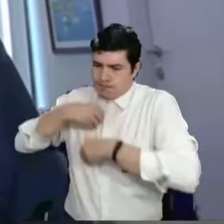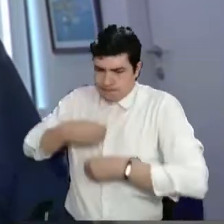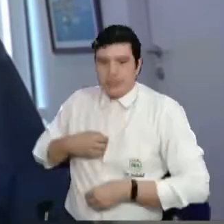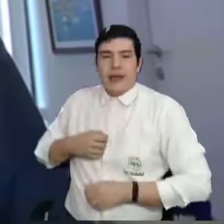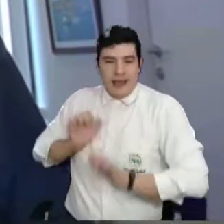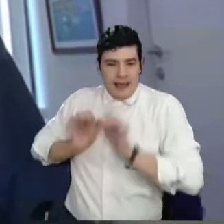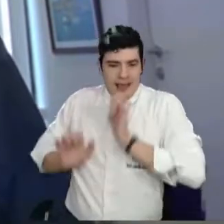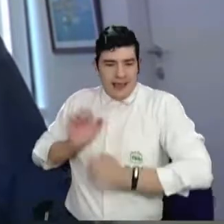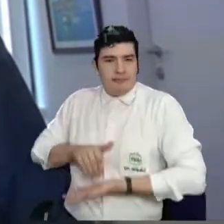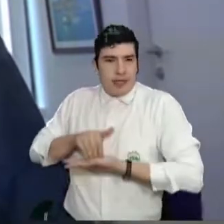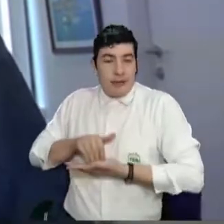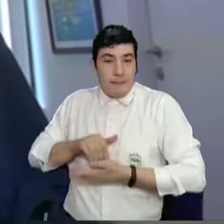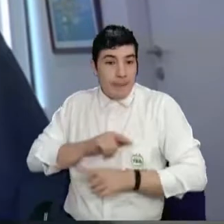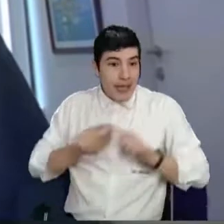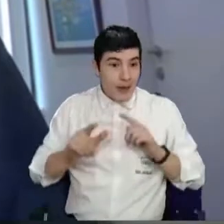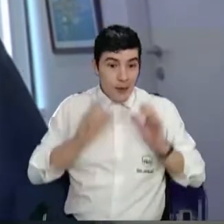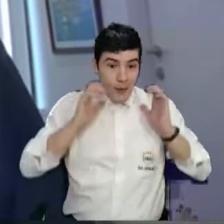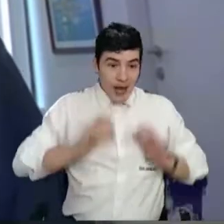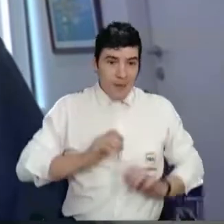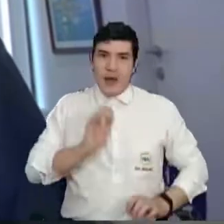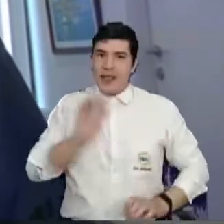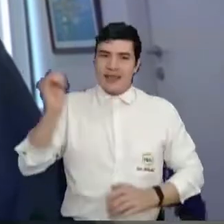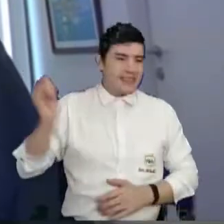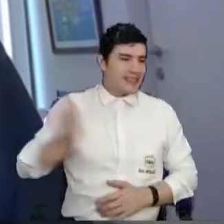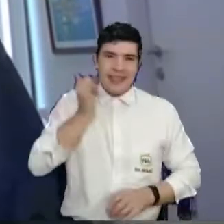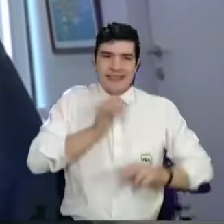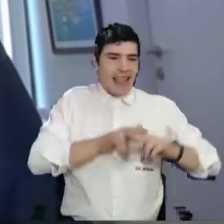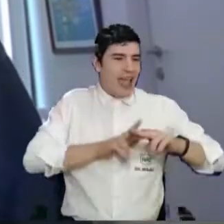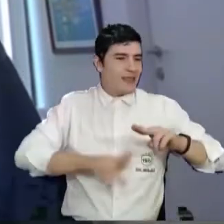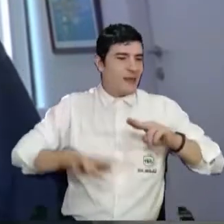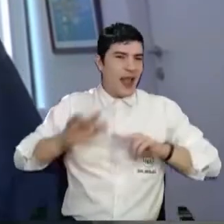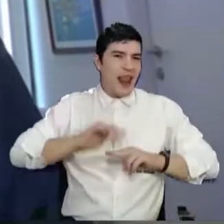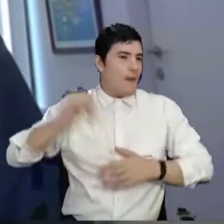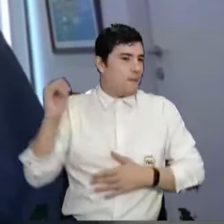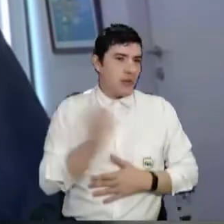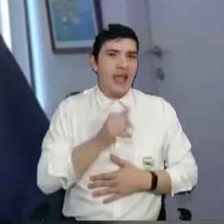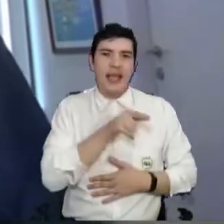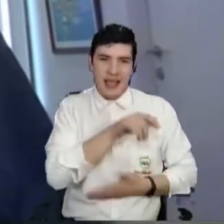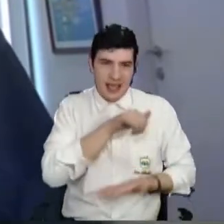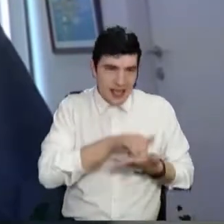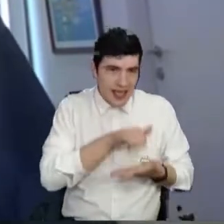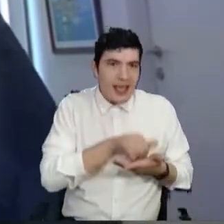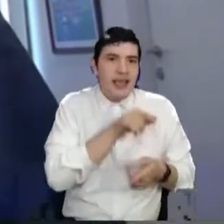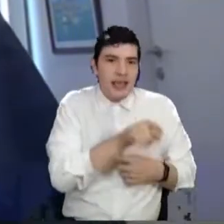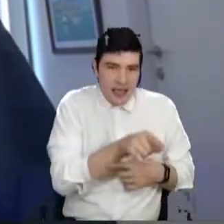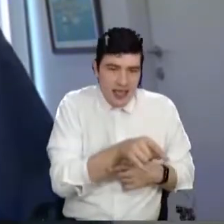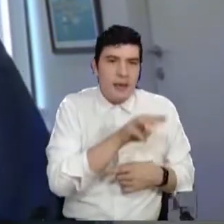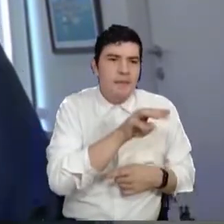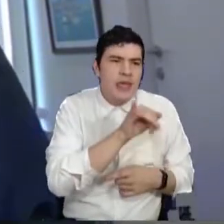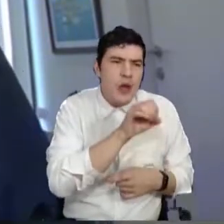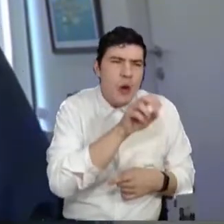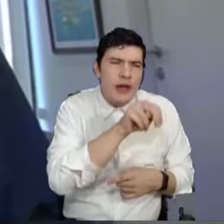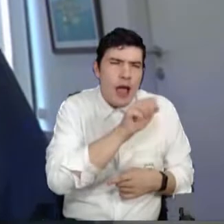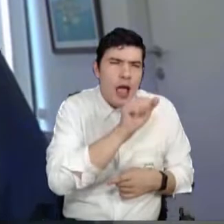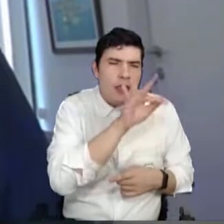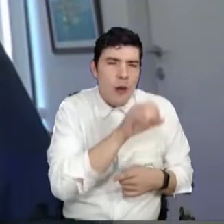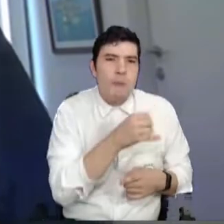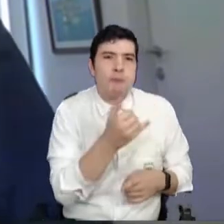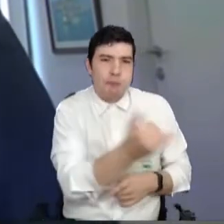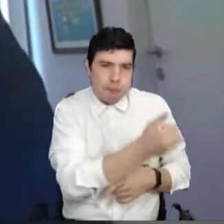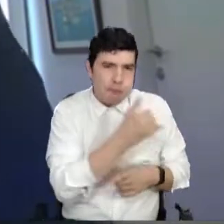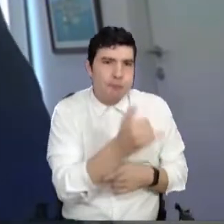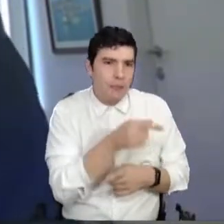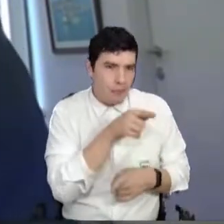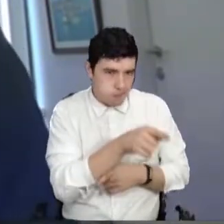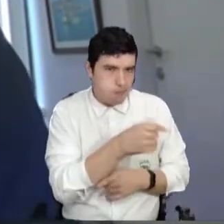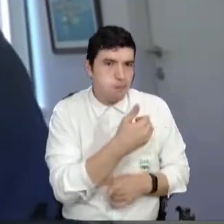naturales son las que tiene ya, por ejemplo, un neonato, que ya de por sí está desprovisto